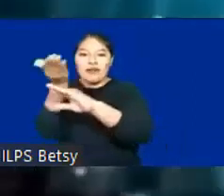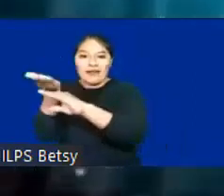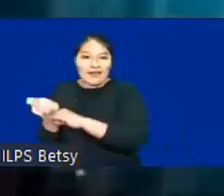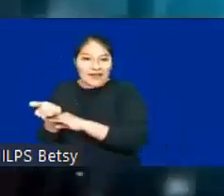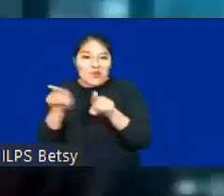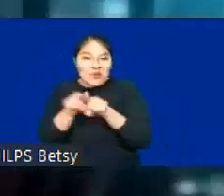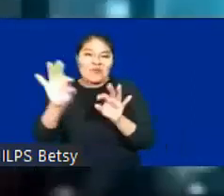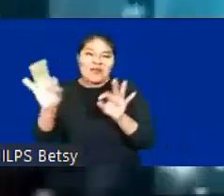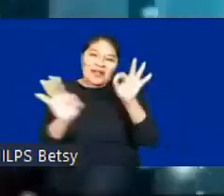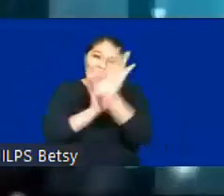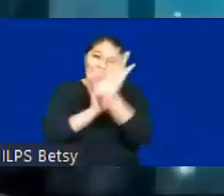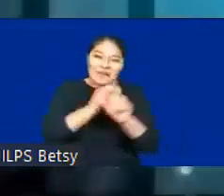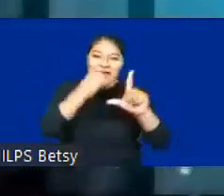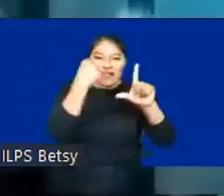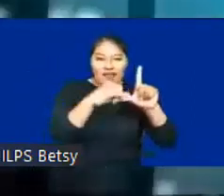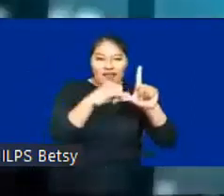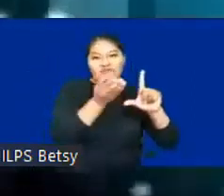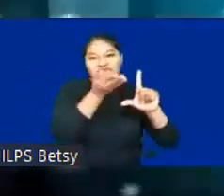anotación,